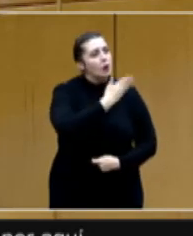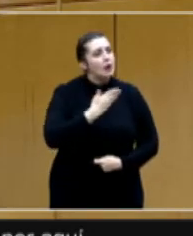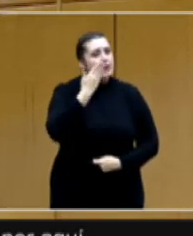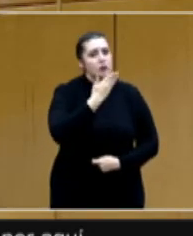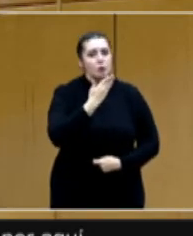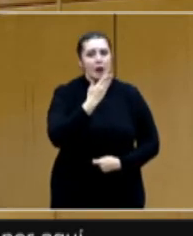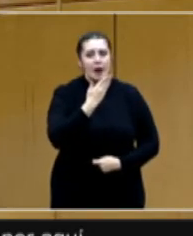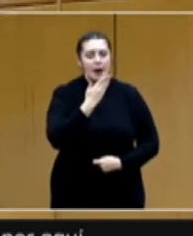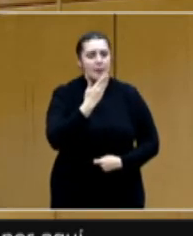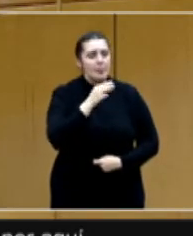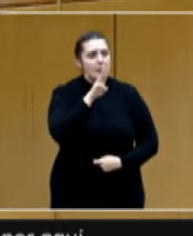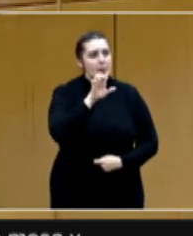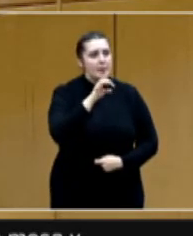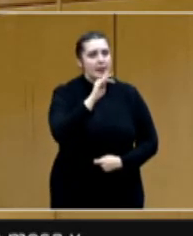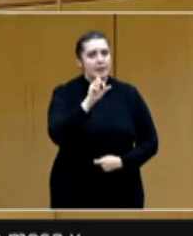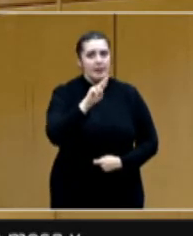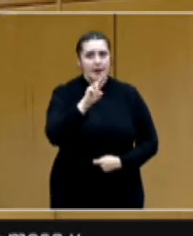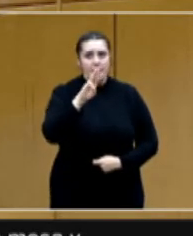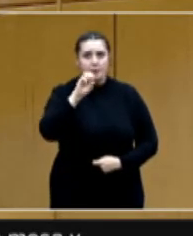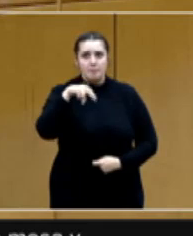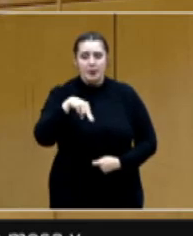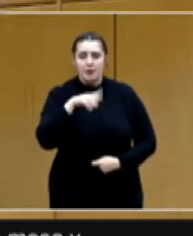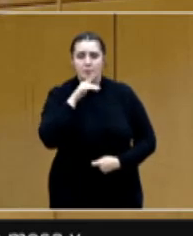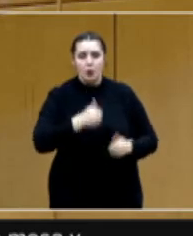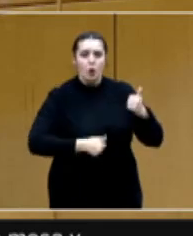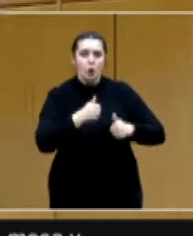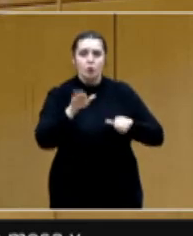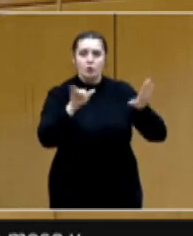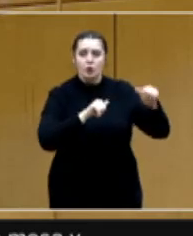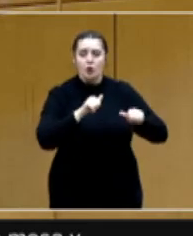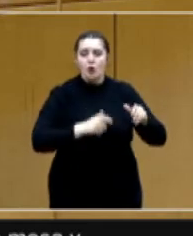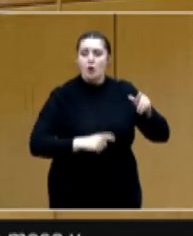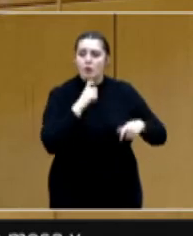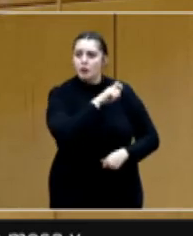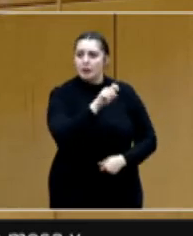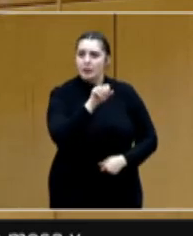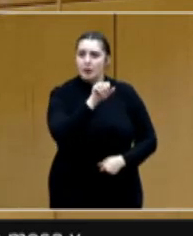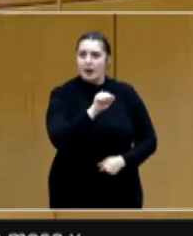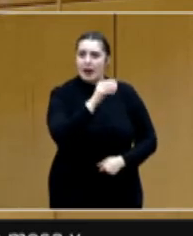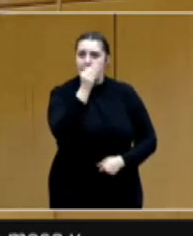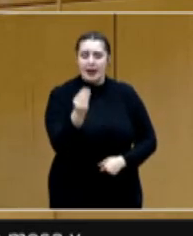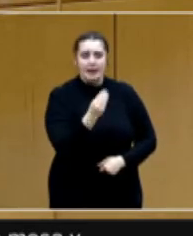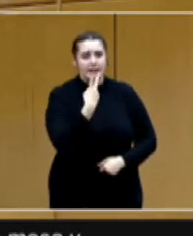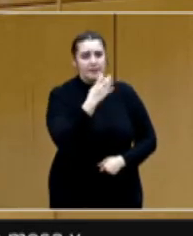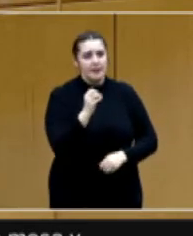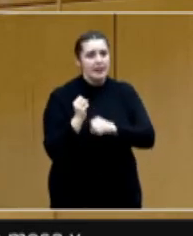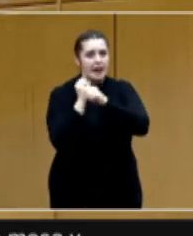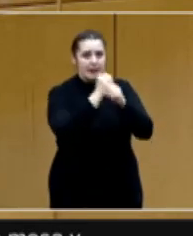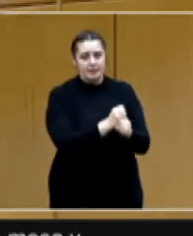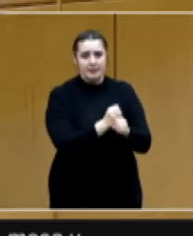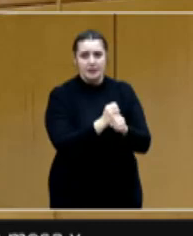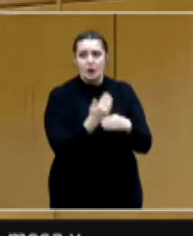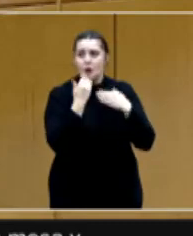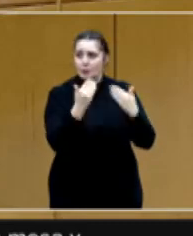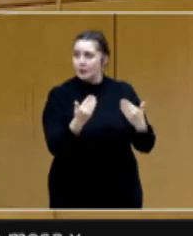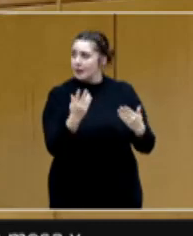que participaron en el concurso convocado por la fundación aéquitas bajo el título 20 aniversario de la fundación aérequitas Muchas gracias por su